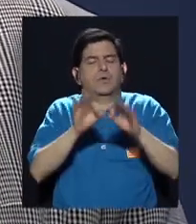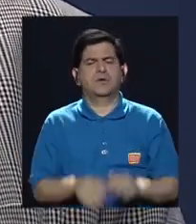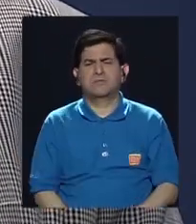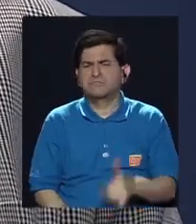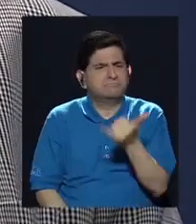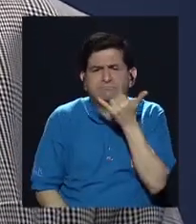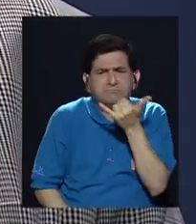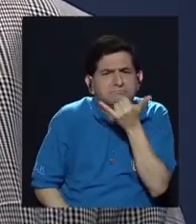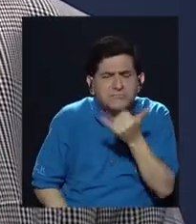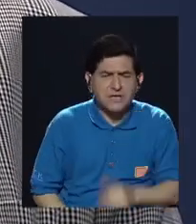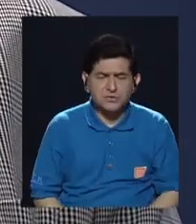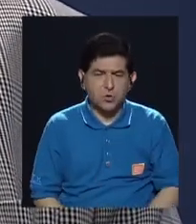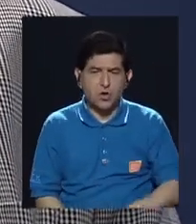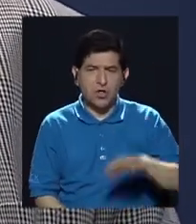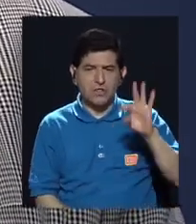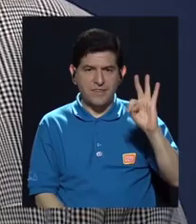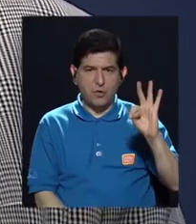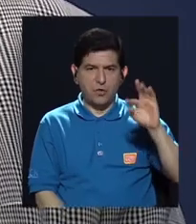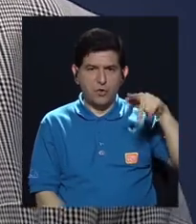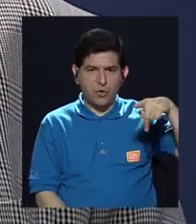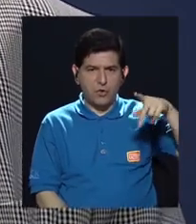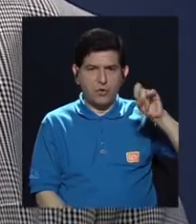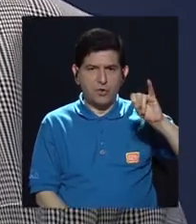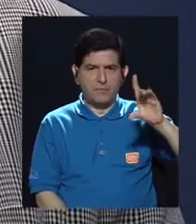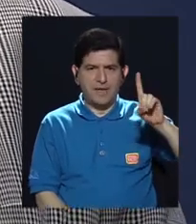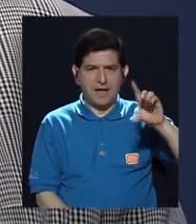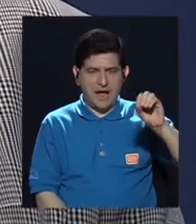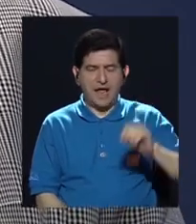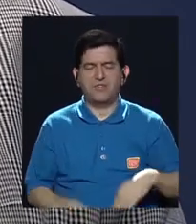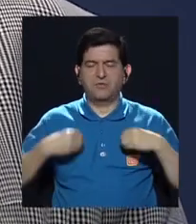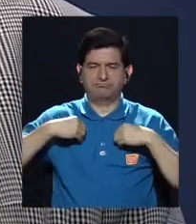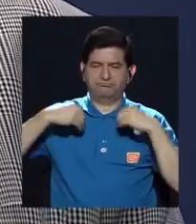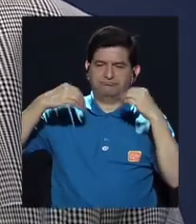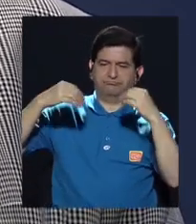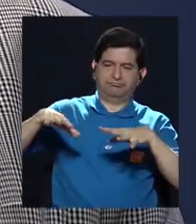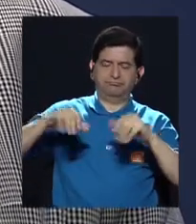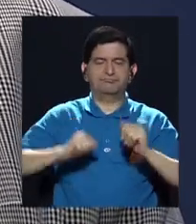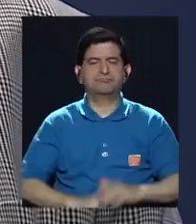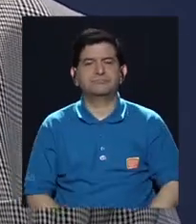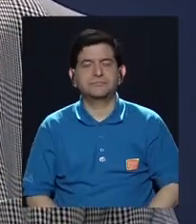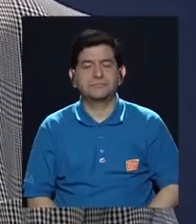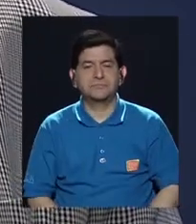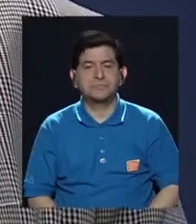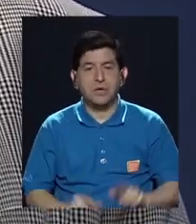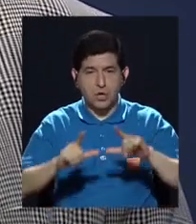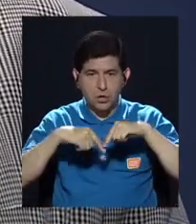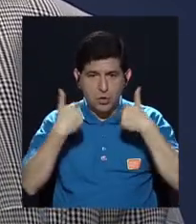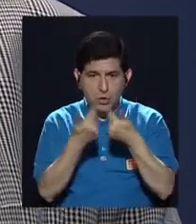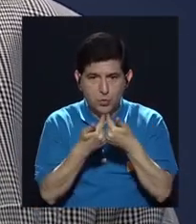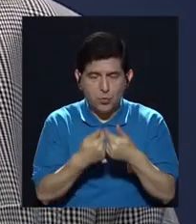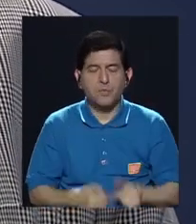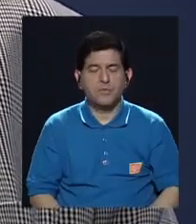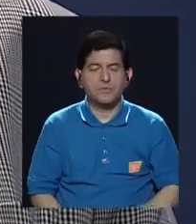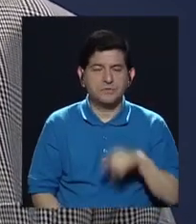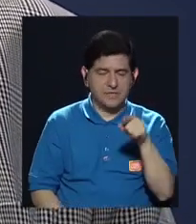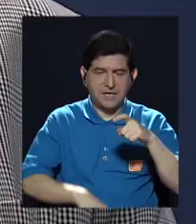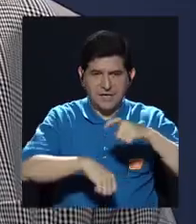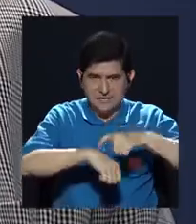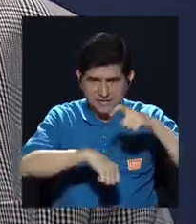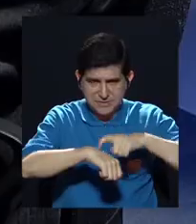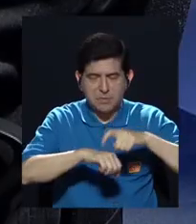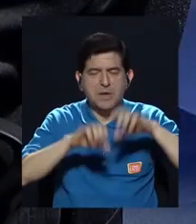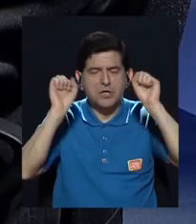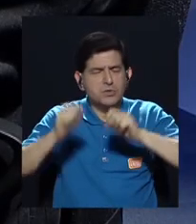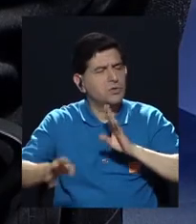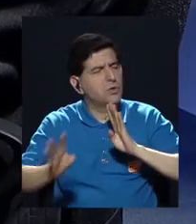había sucedido? El Teodoro Picado capituló. Capituló, sí. Fuerzas incontrastables, que sobre